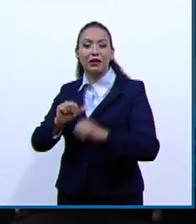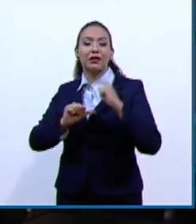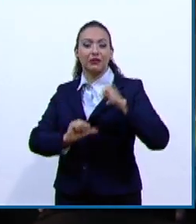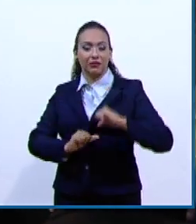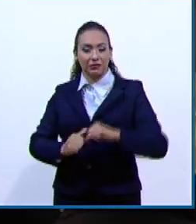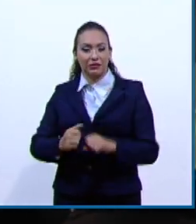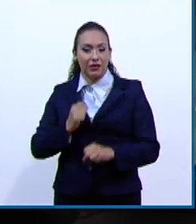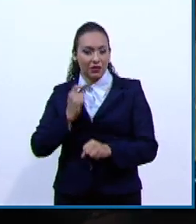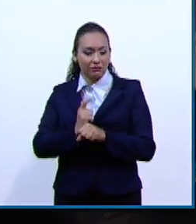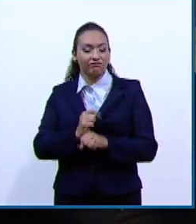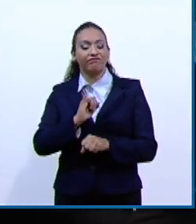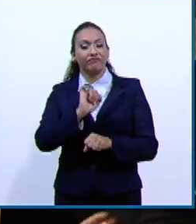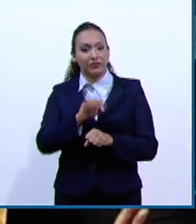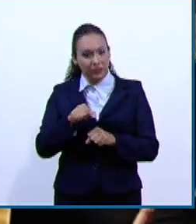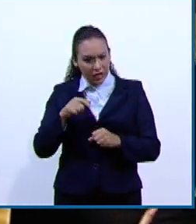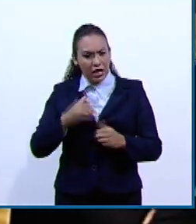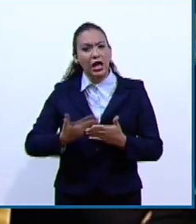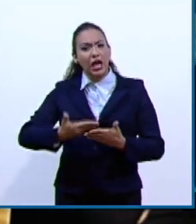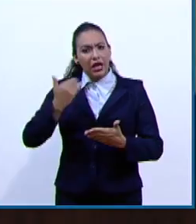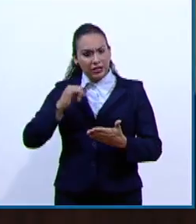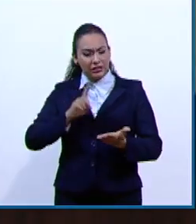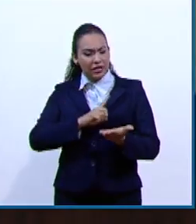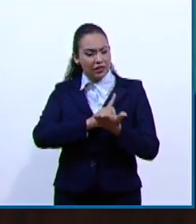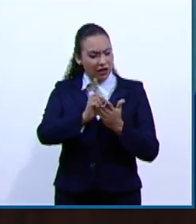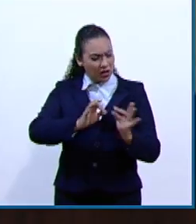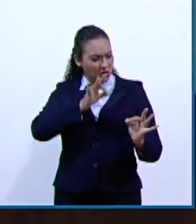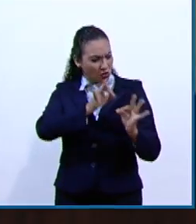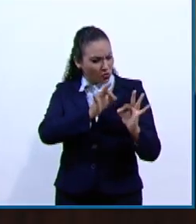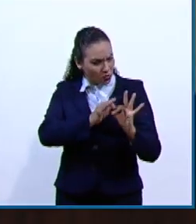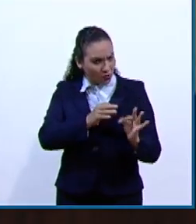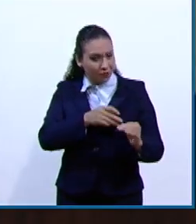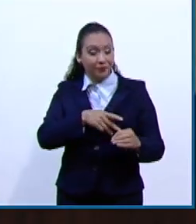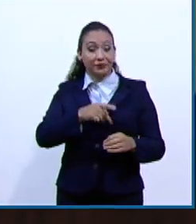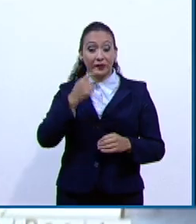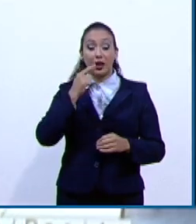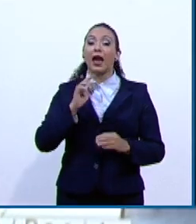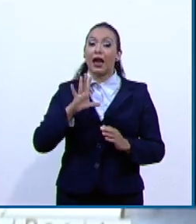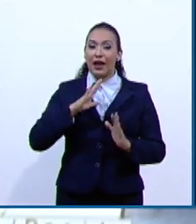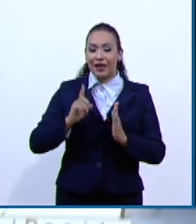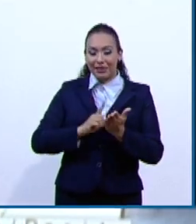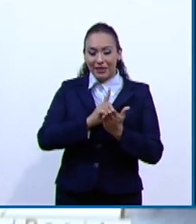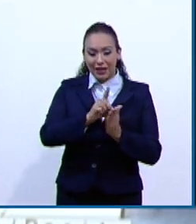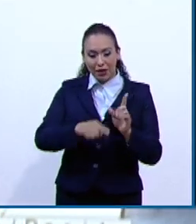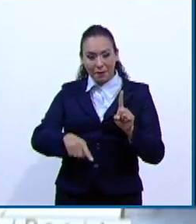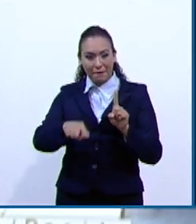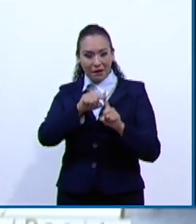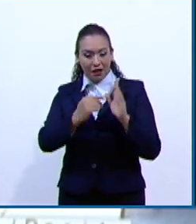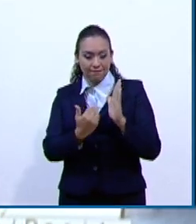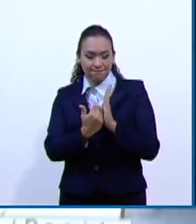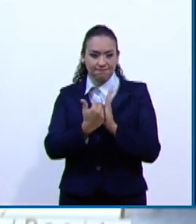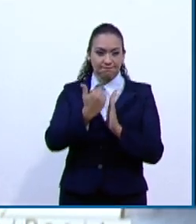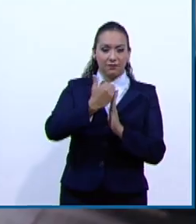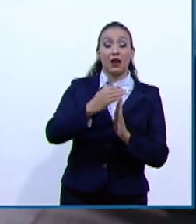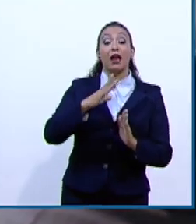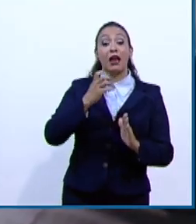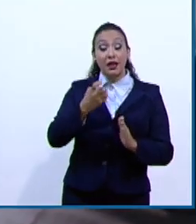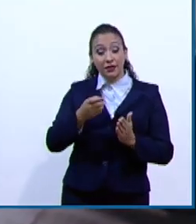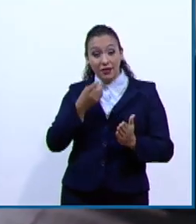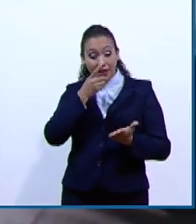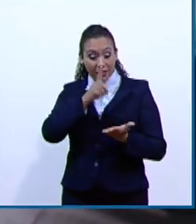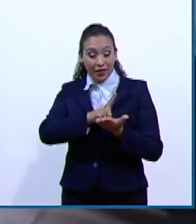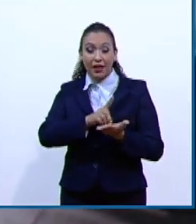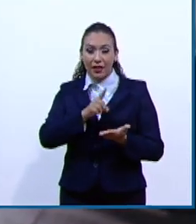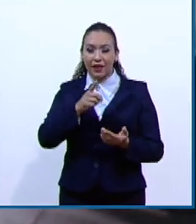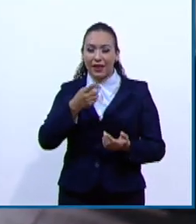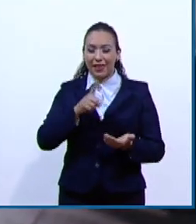para satisfacer este derecho. Agregó que el principio de progresividad está reconocido en el artículo 1 constitucional, lo que